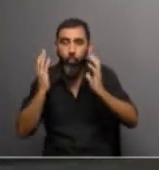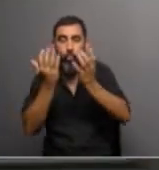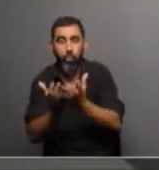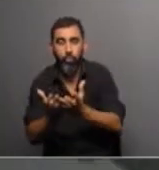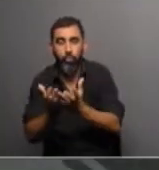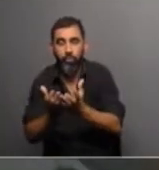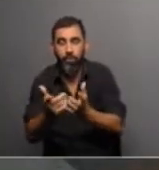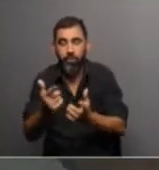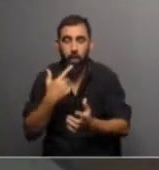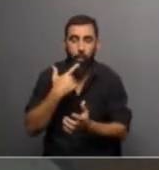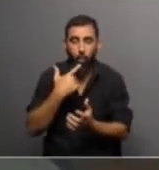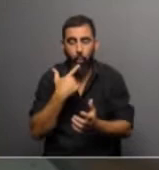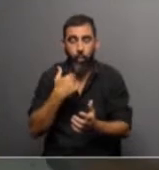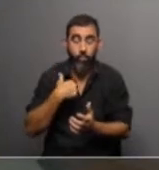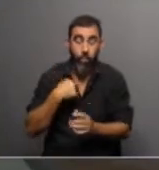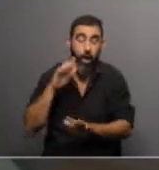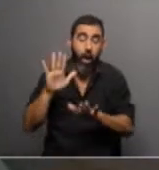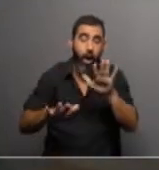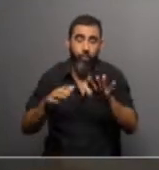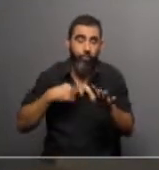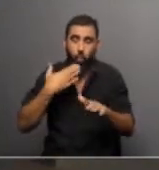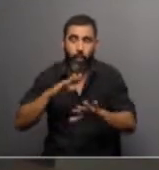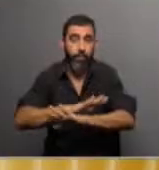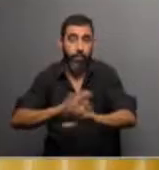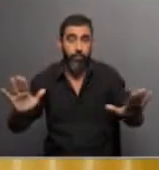aquella interrogante que uno no comprende.